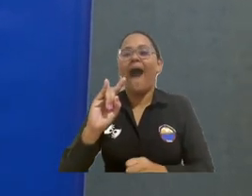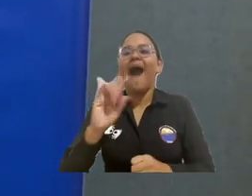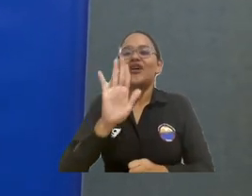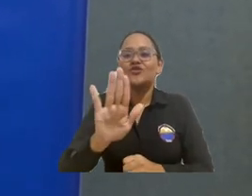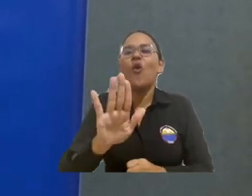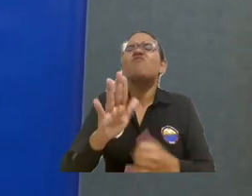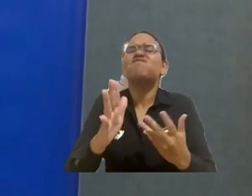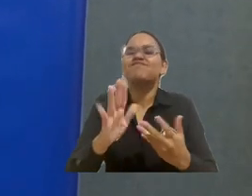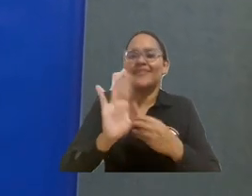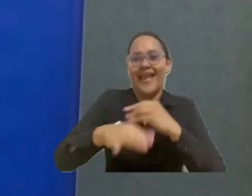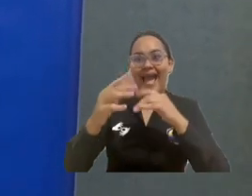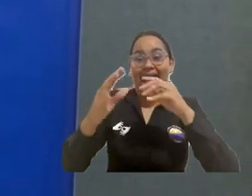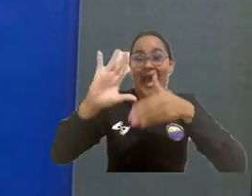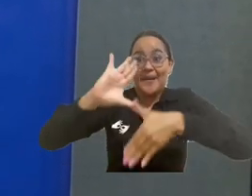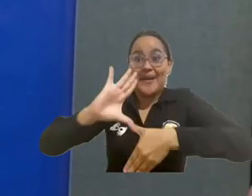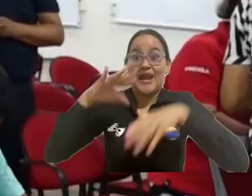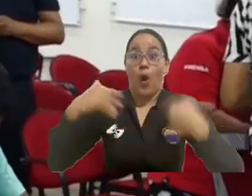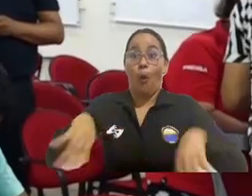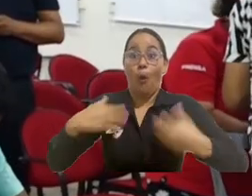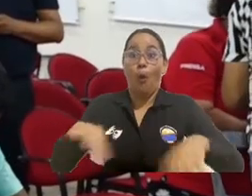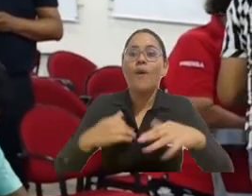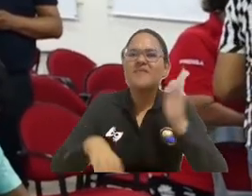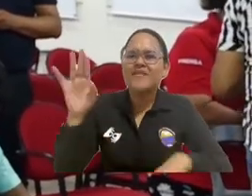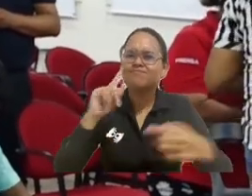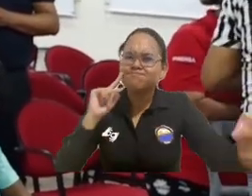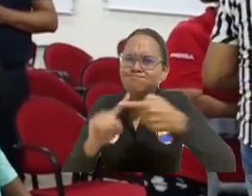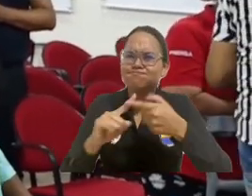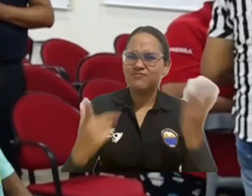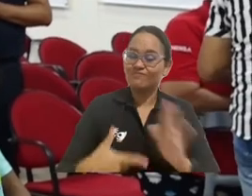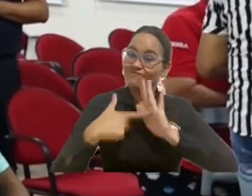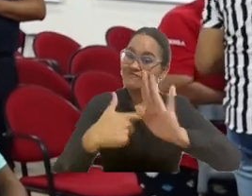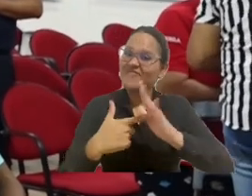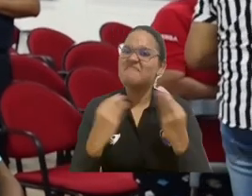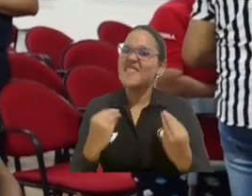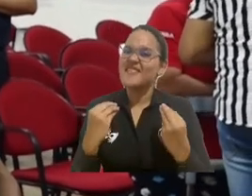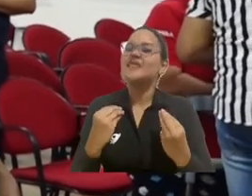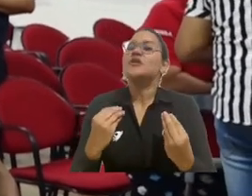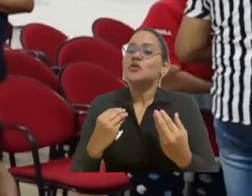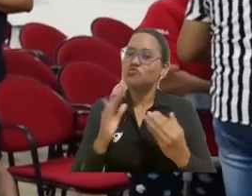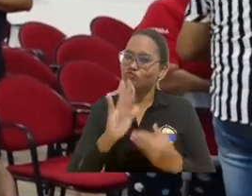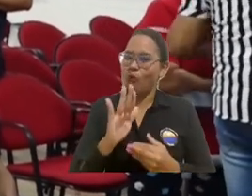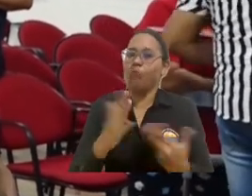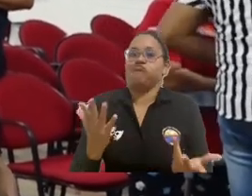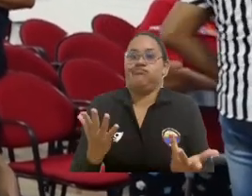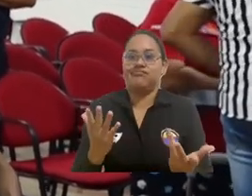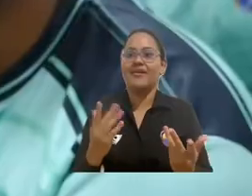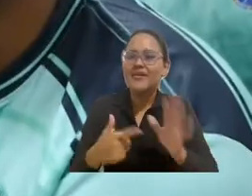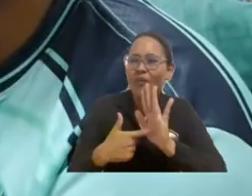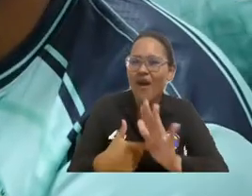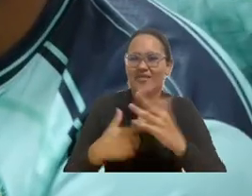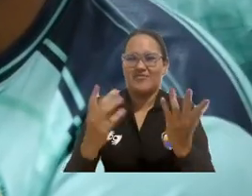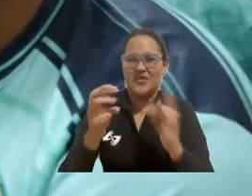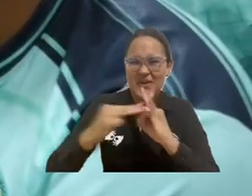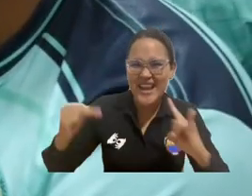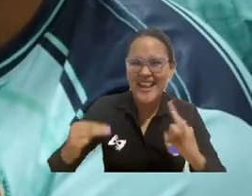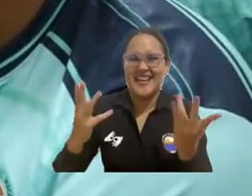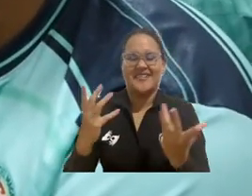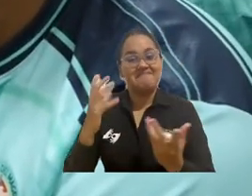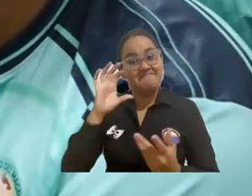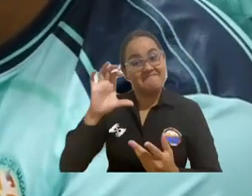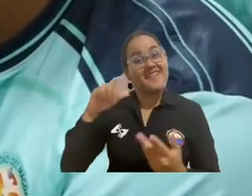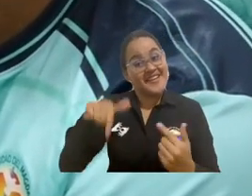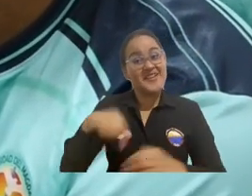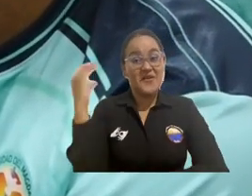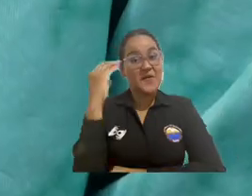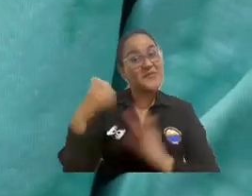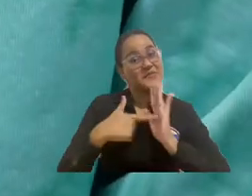que es casi que imposible de explicar. Pues vamos con toda, la idea es representar bien a la universidad, al país. De parte de nosotros